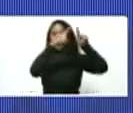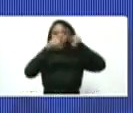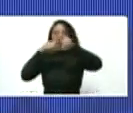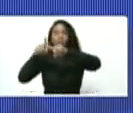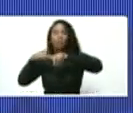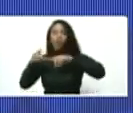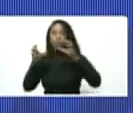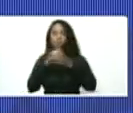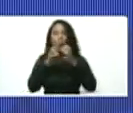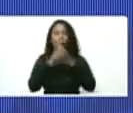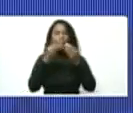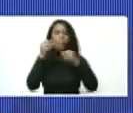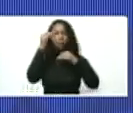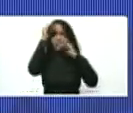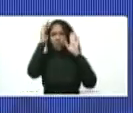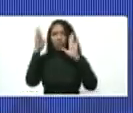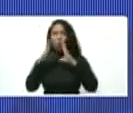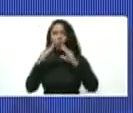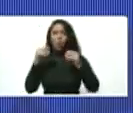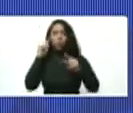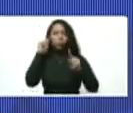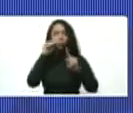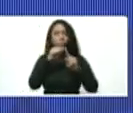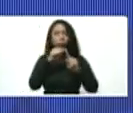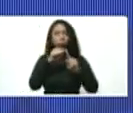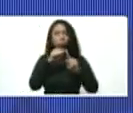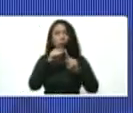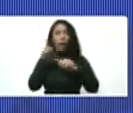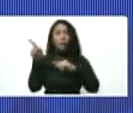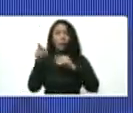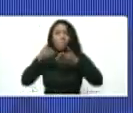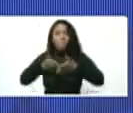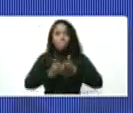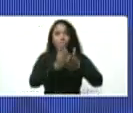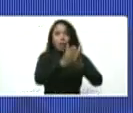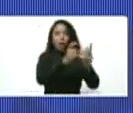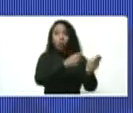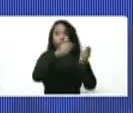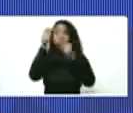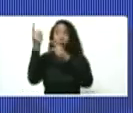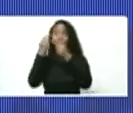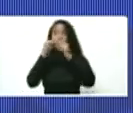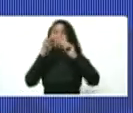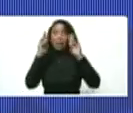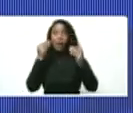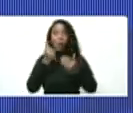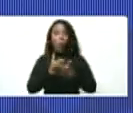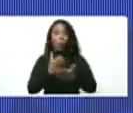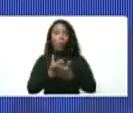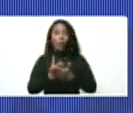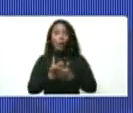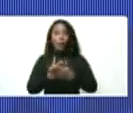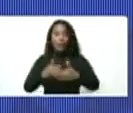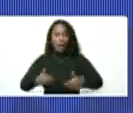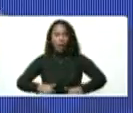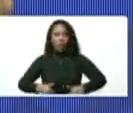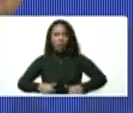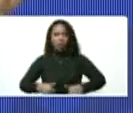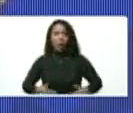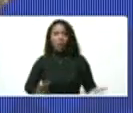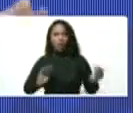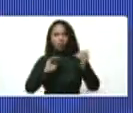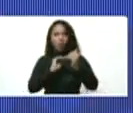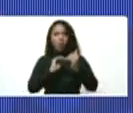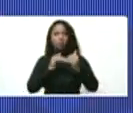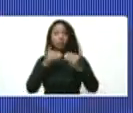sectores, para escucharlo y ver cómo todos apuntalamos este barco y lo llevamos a la paz económica con un esfuerzo común. Así